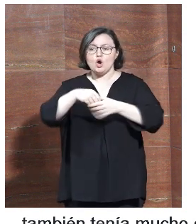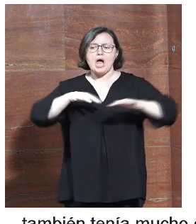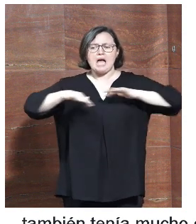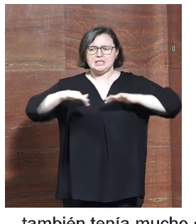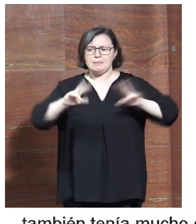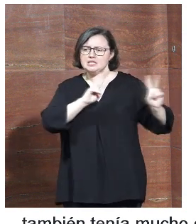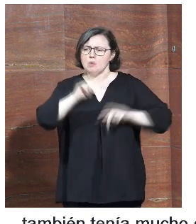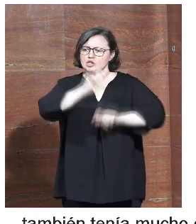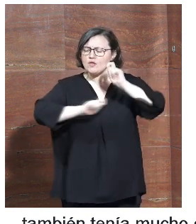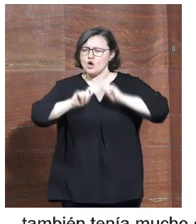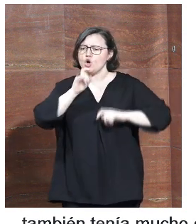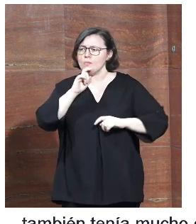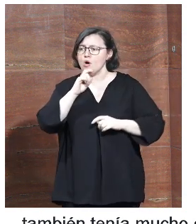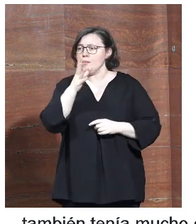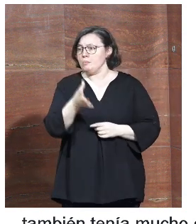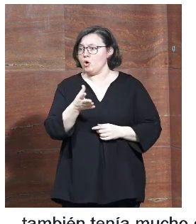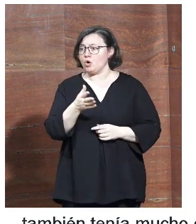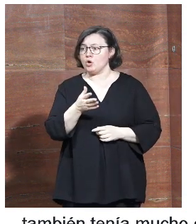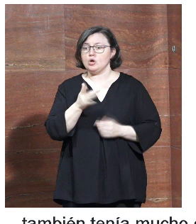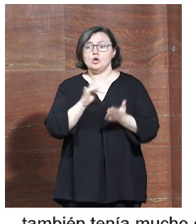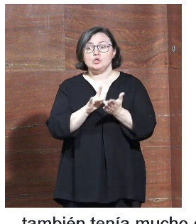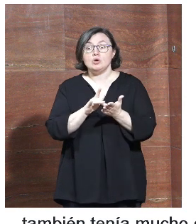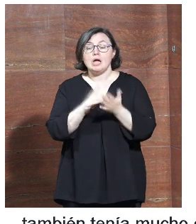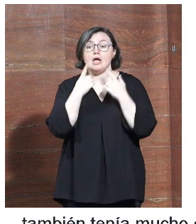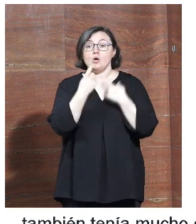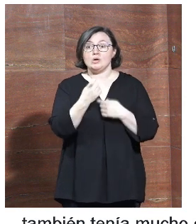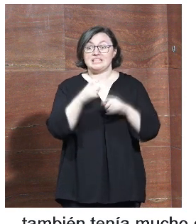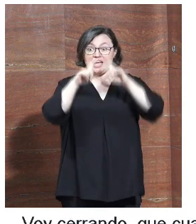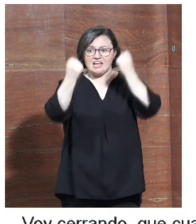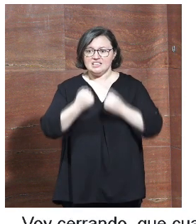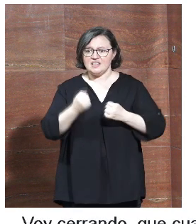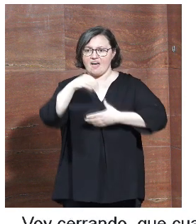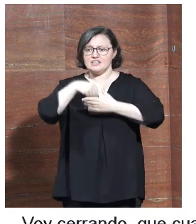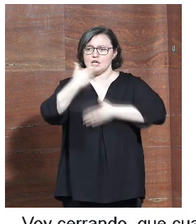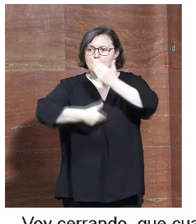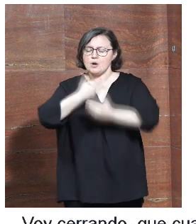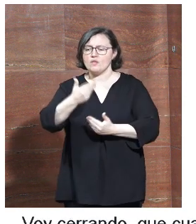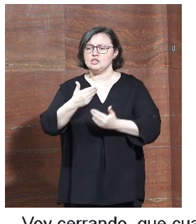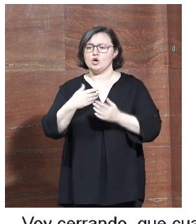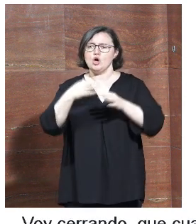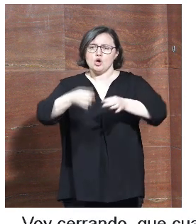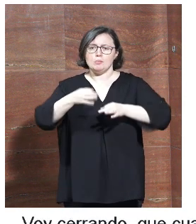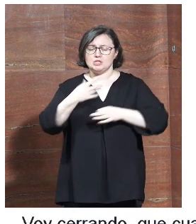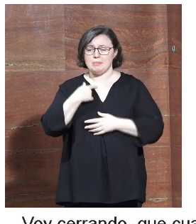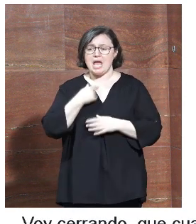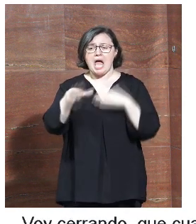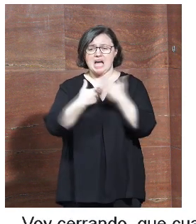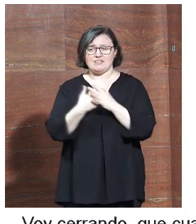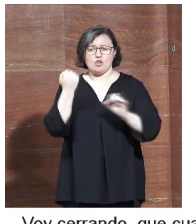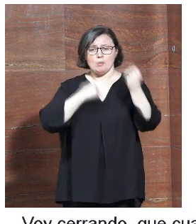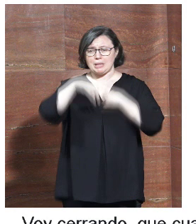estamos defendiendo mucho esto porque estamos desde las entidades y el tercer sector reproduciendo los mismos patrones machistas